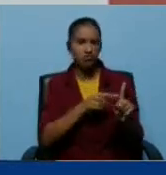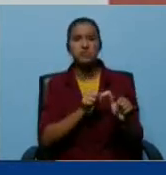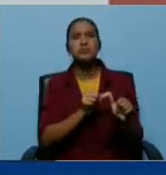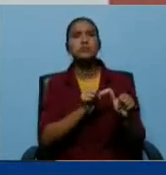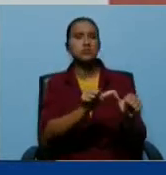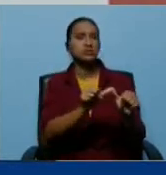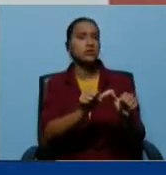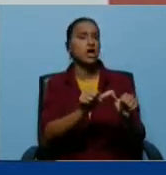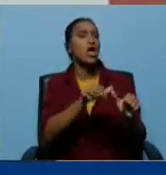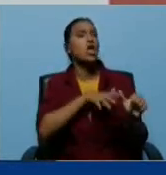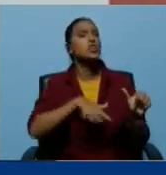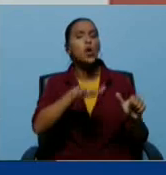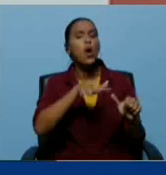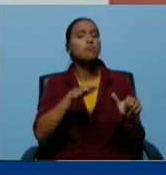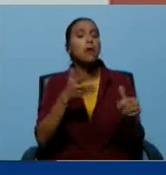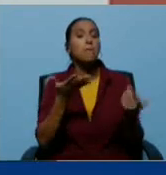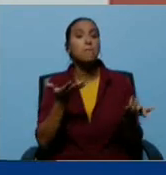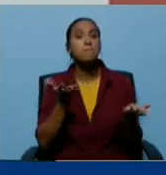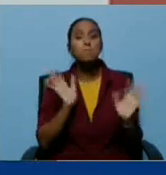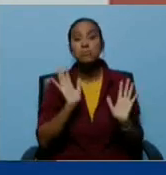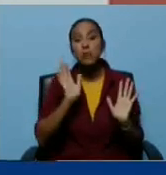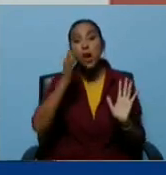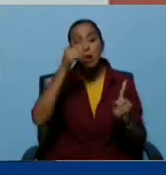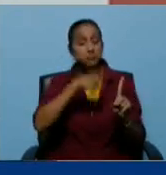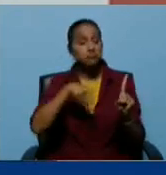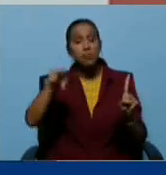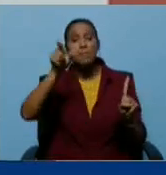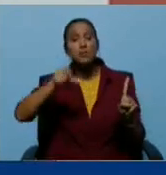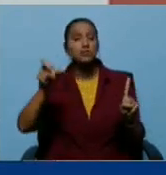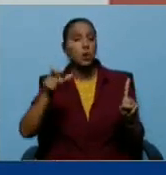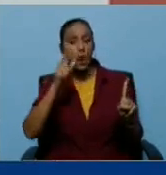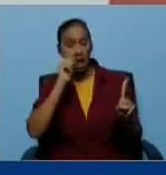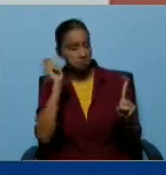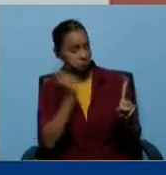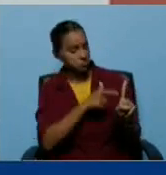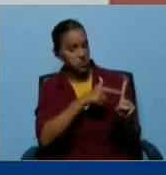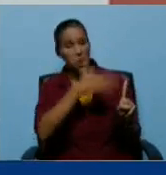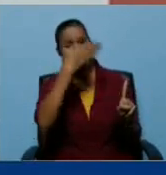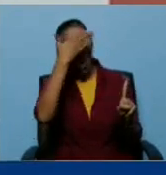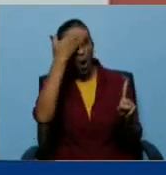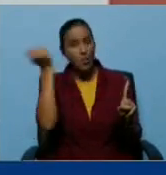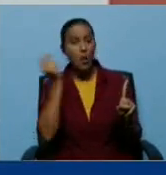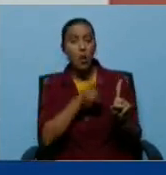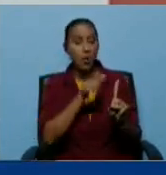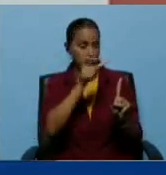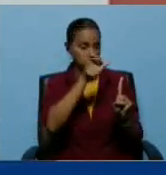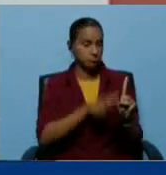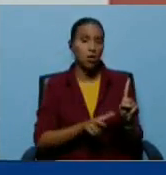donde está, en el olvido, como un zombi, Carlos Ortega.